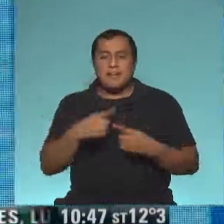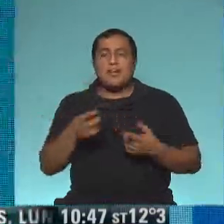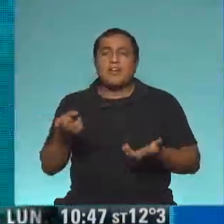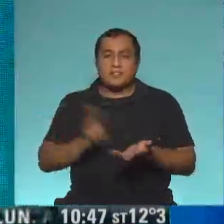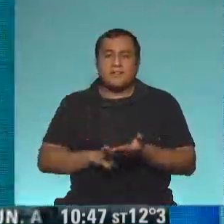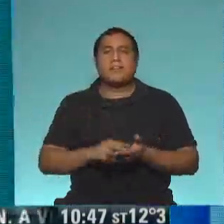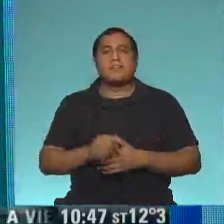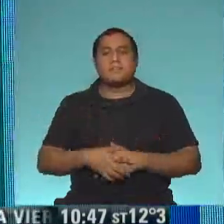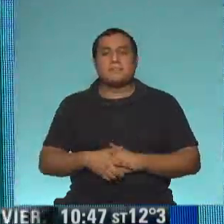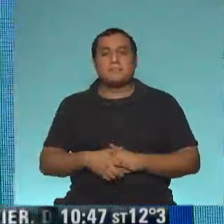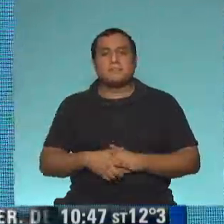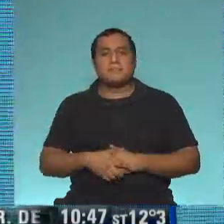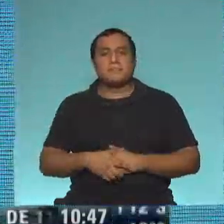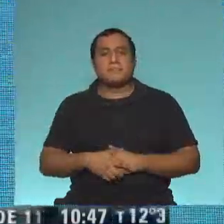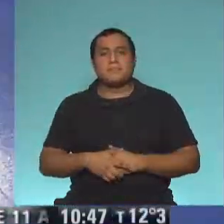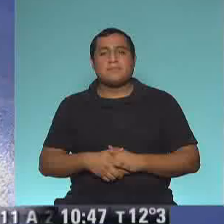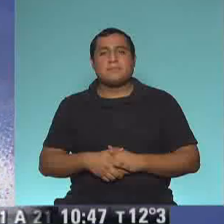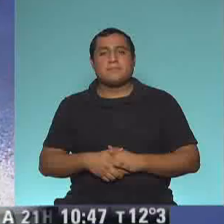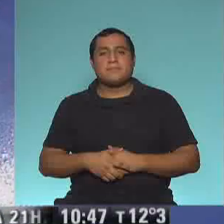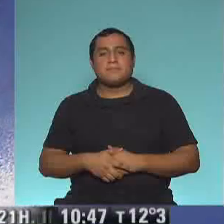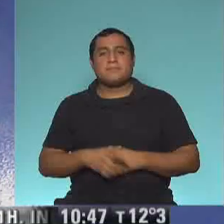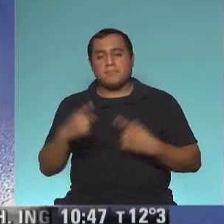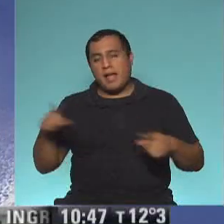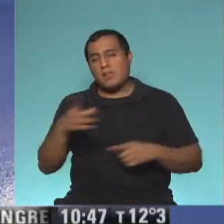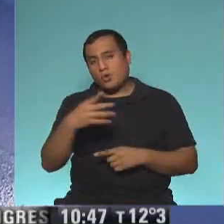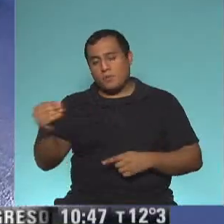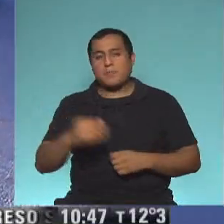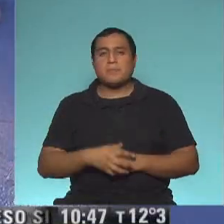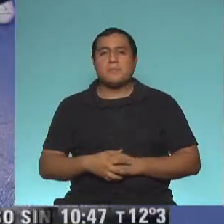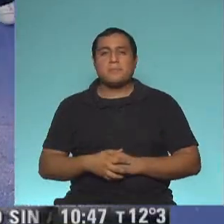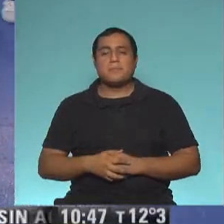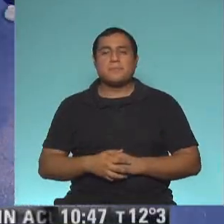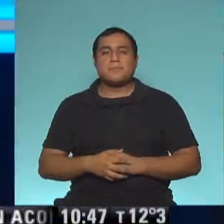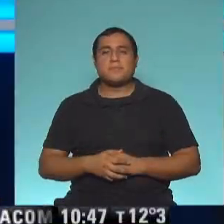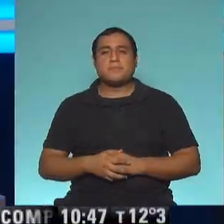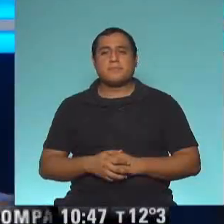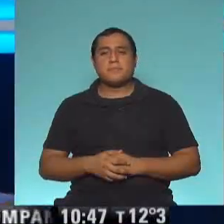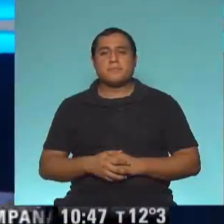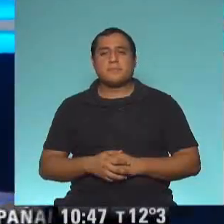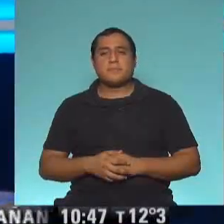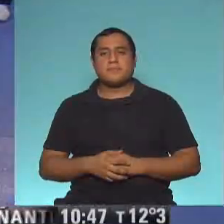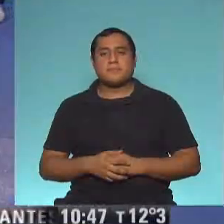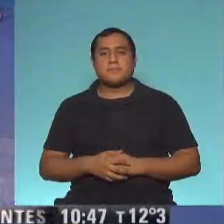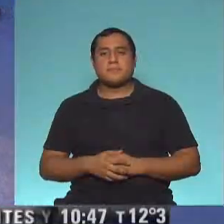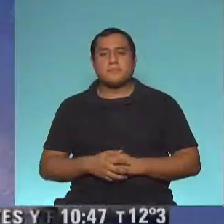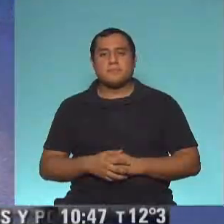ensalada que está de moda, que está de moda. Esta es la danza de la ensalada que está de moda, que está de